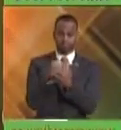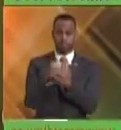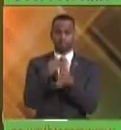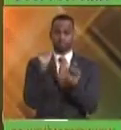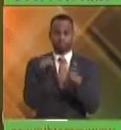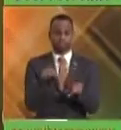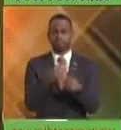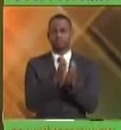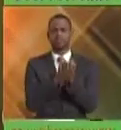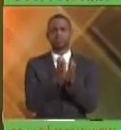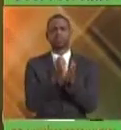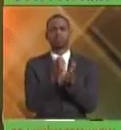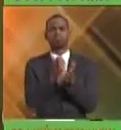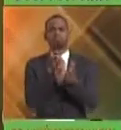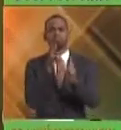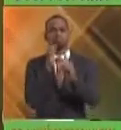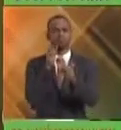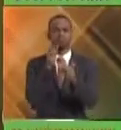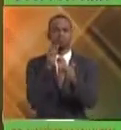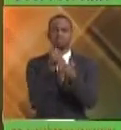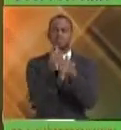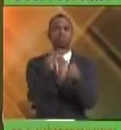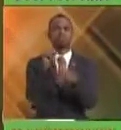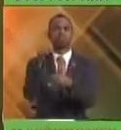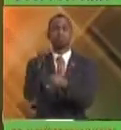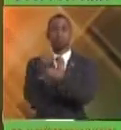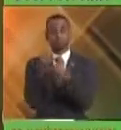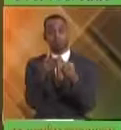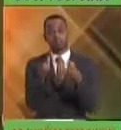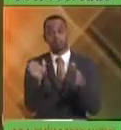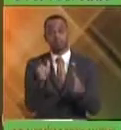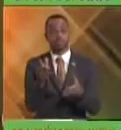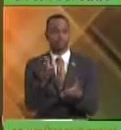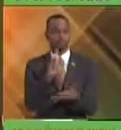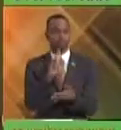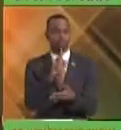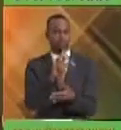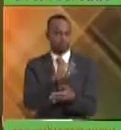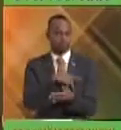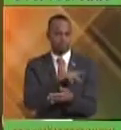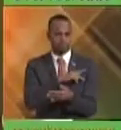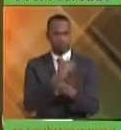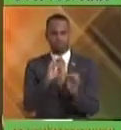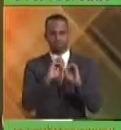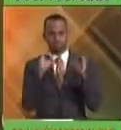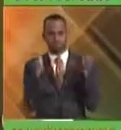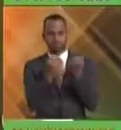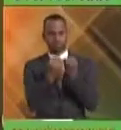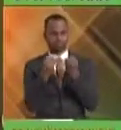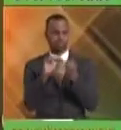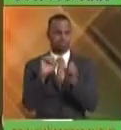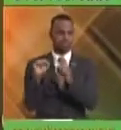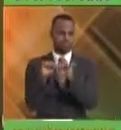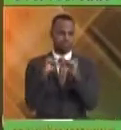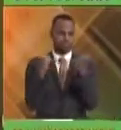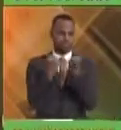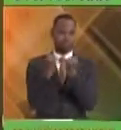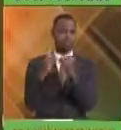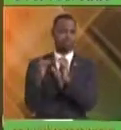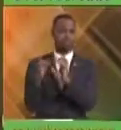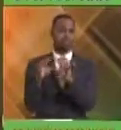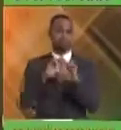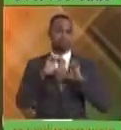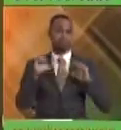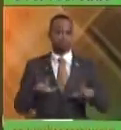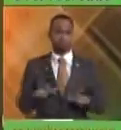puede aspirar cualquier institución pública privada organismos de la sociedad civil es decir